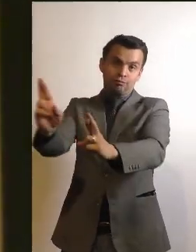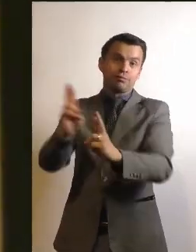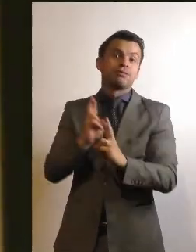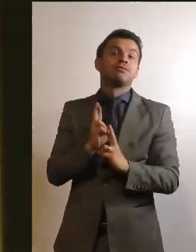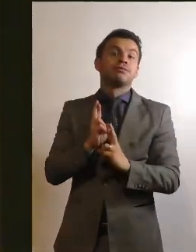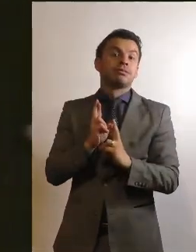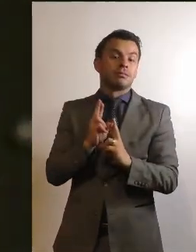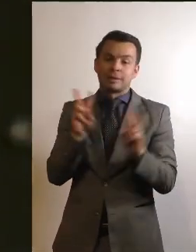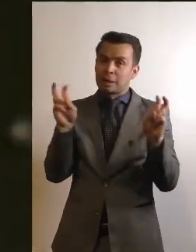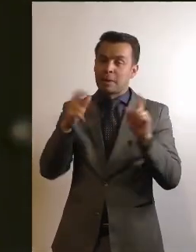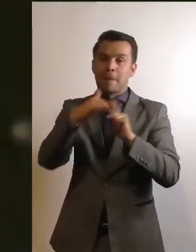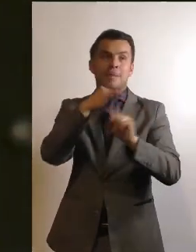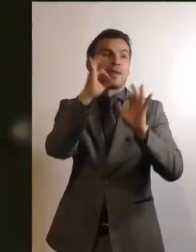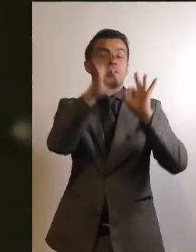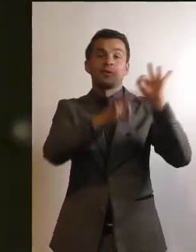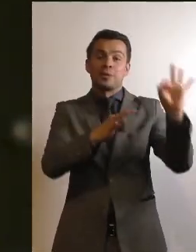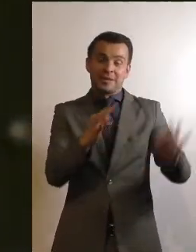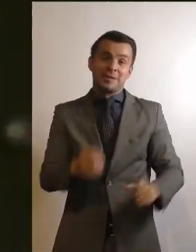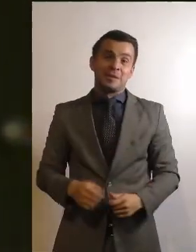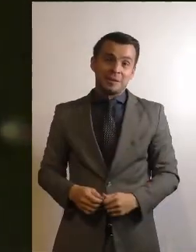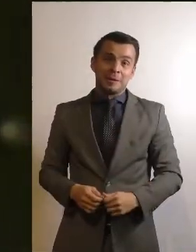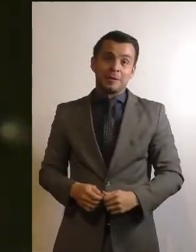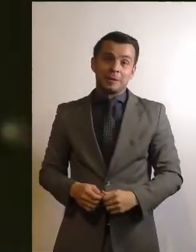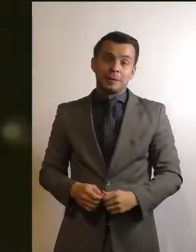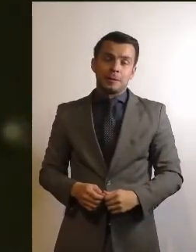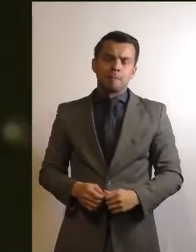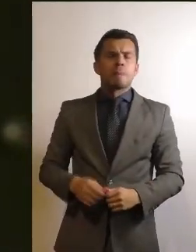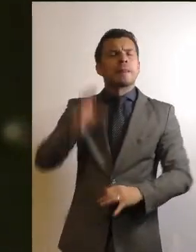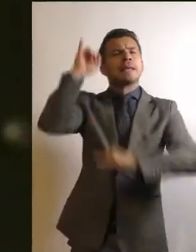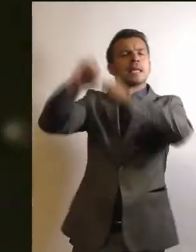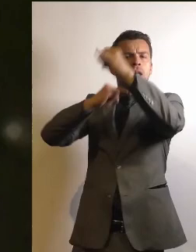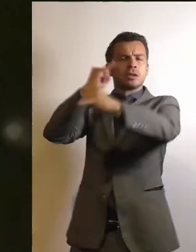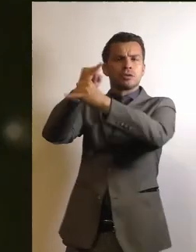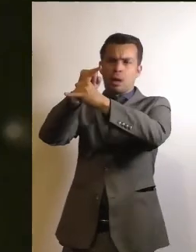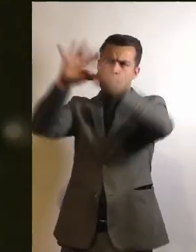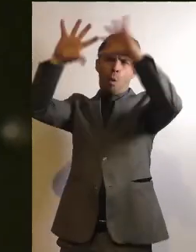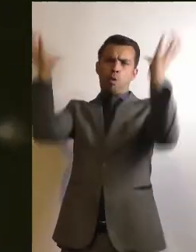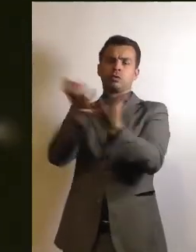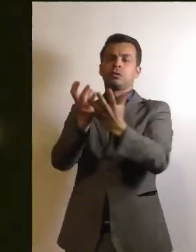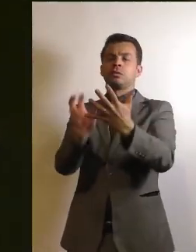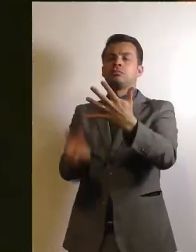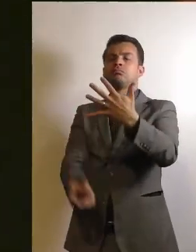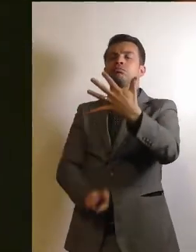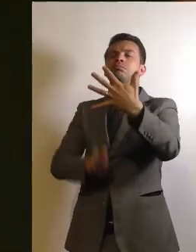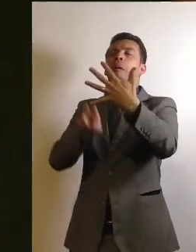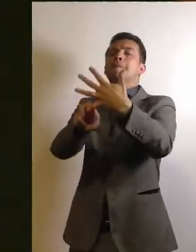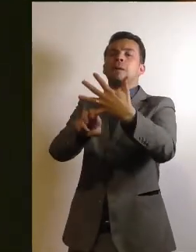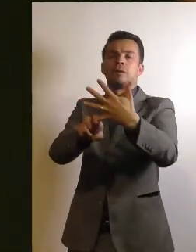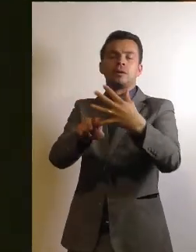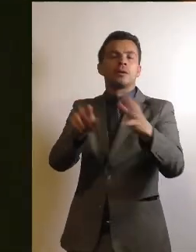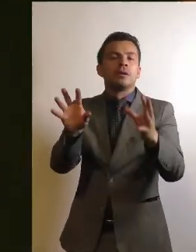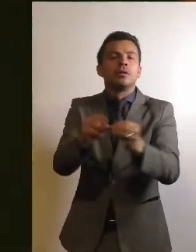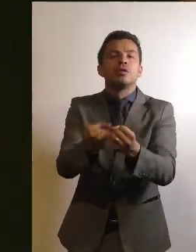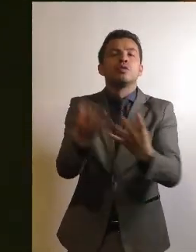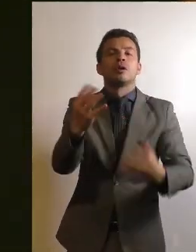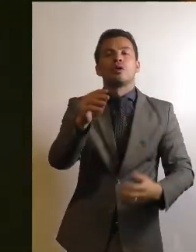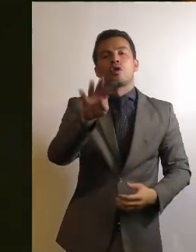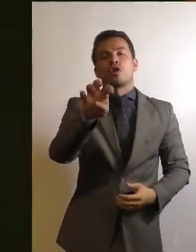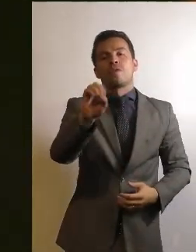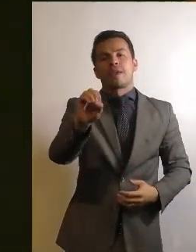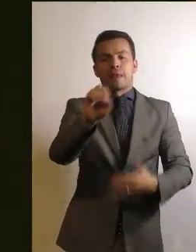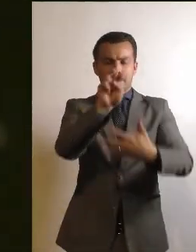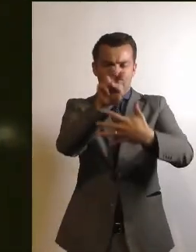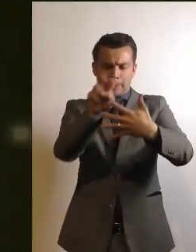que teníamos ya el puesto 90 a nivel mundial, eso entre 25.000 universidades